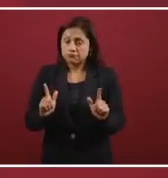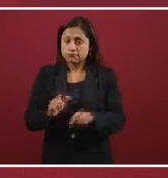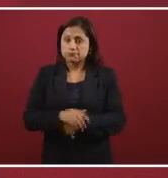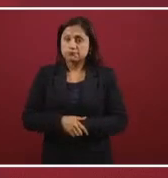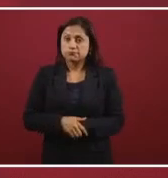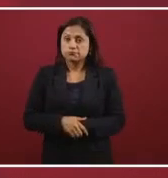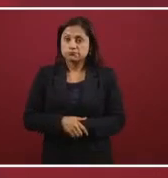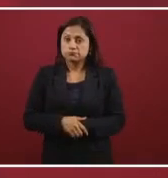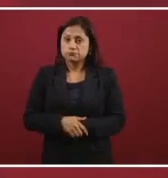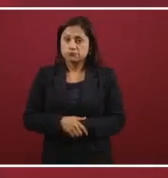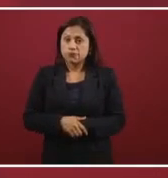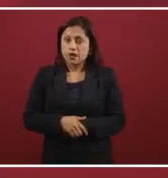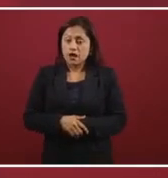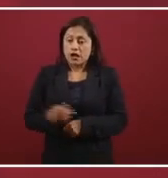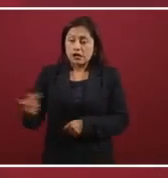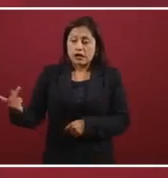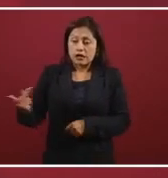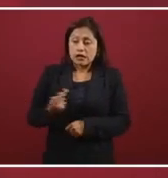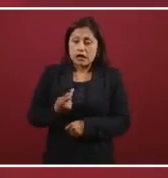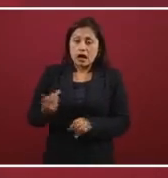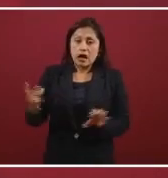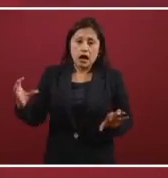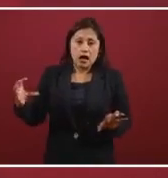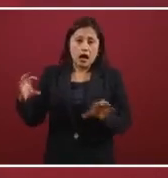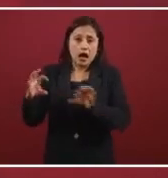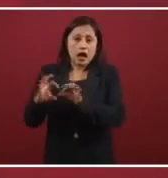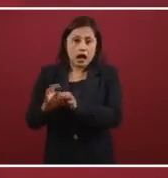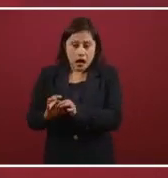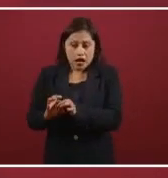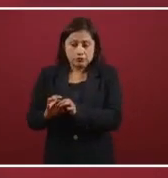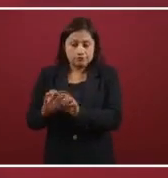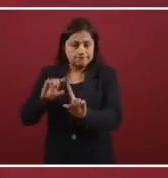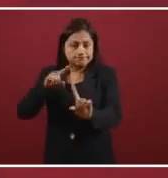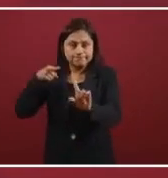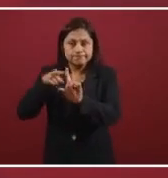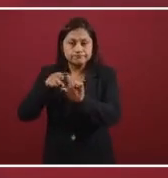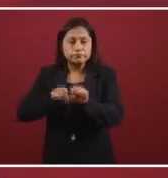Si coincidimos en eso, en garantizar